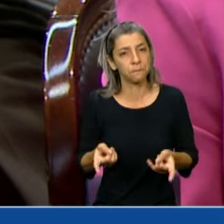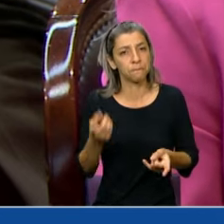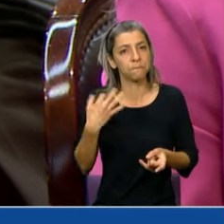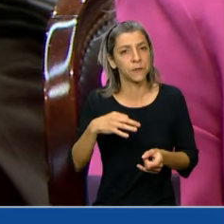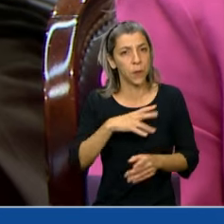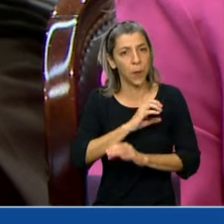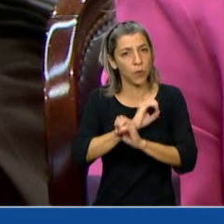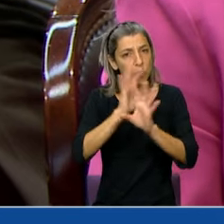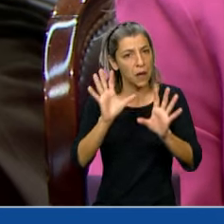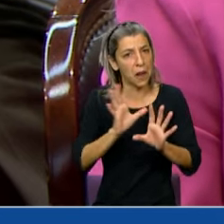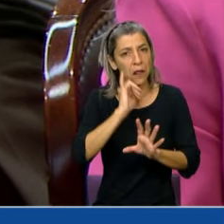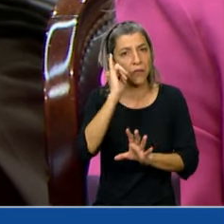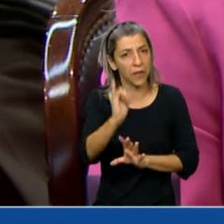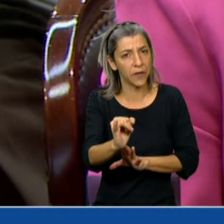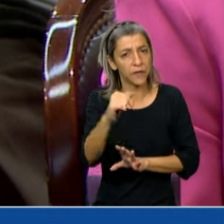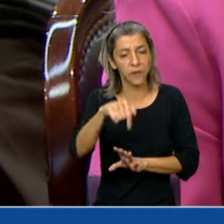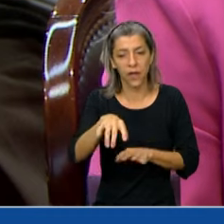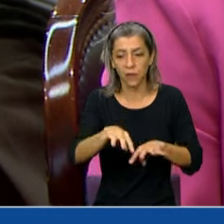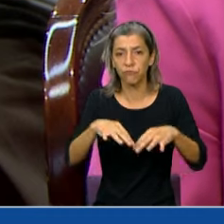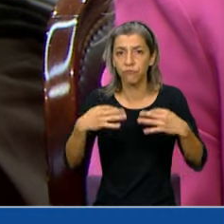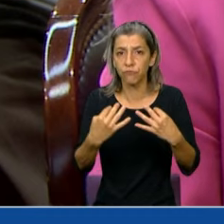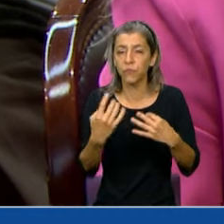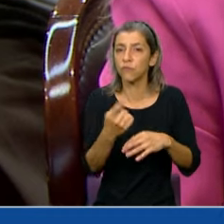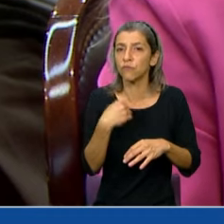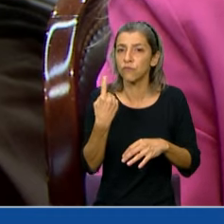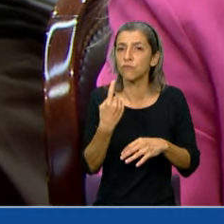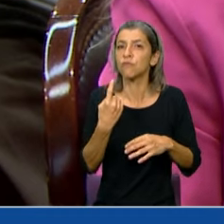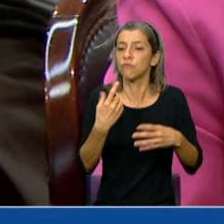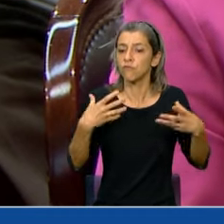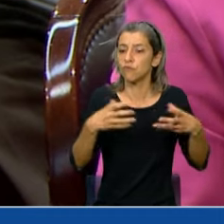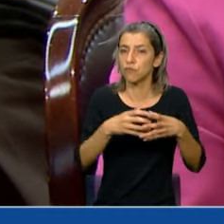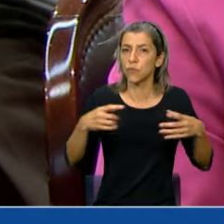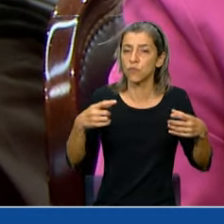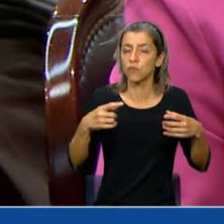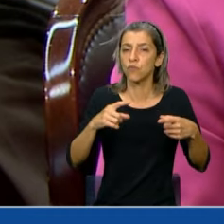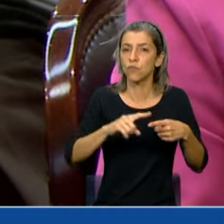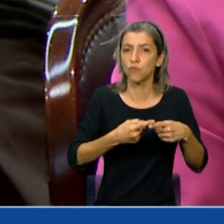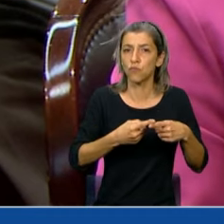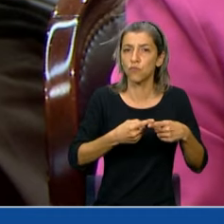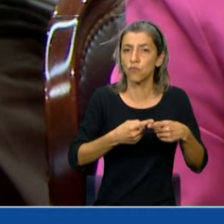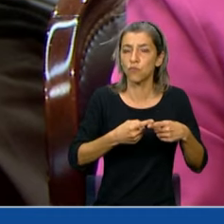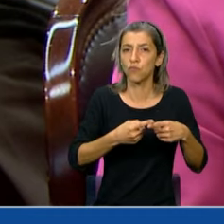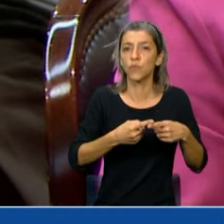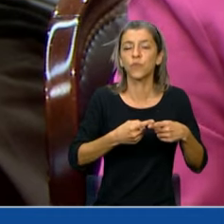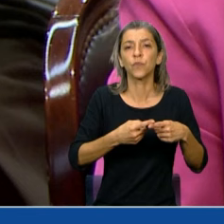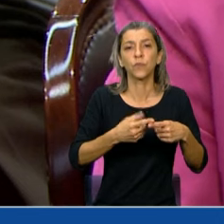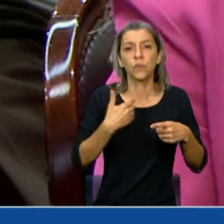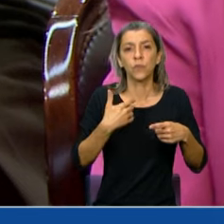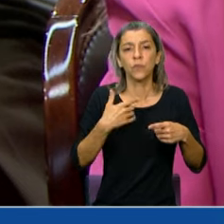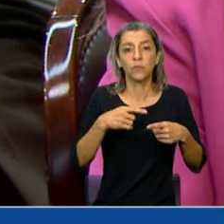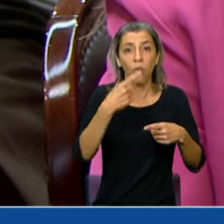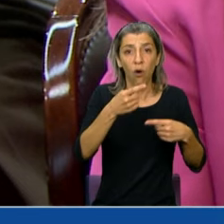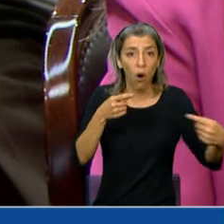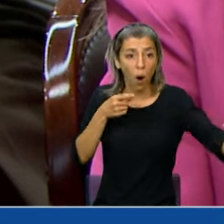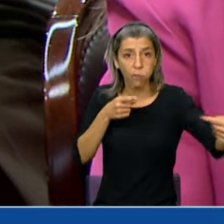que en este recinto reiteradamente la oposición se se opone a la aprobación